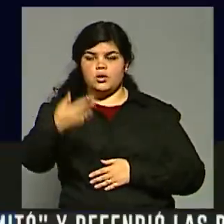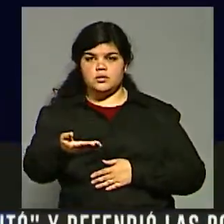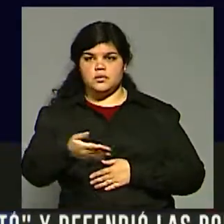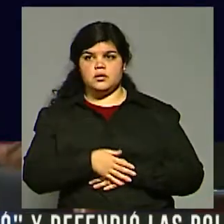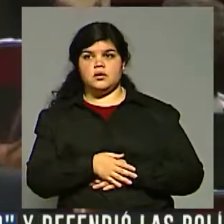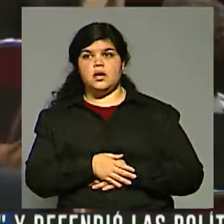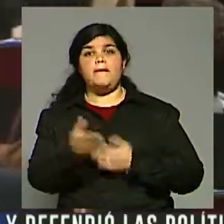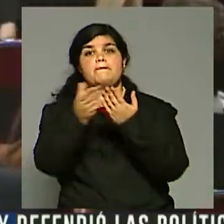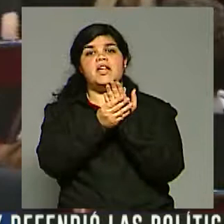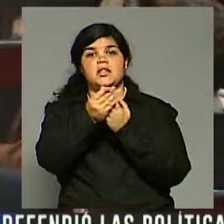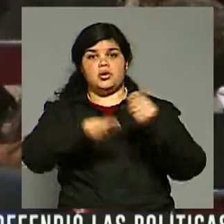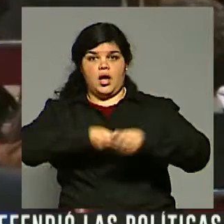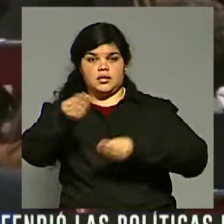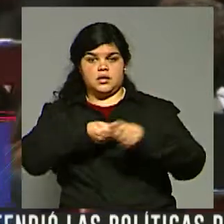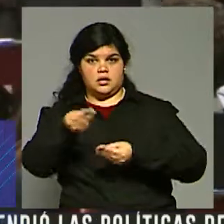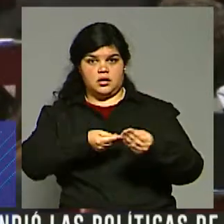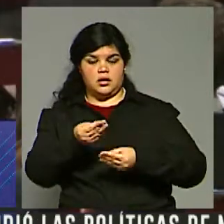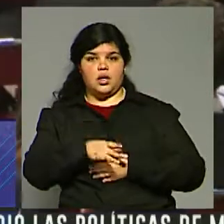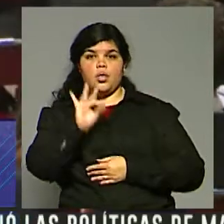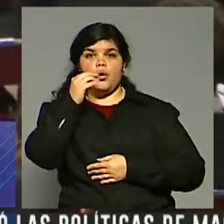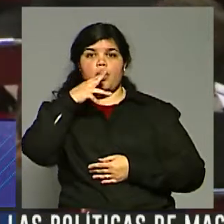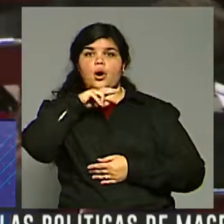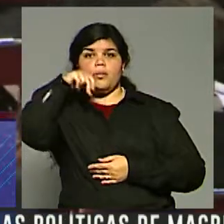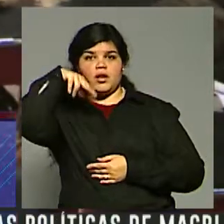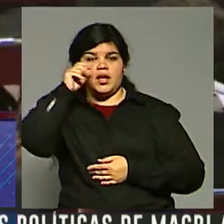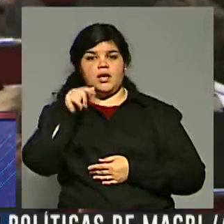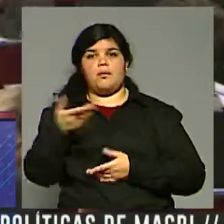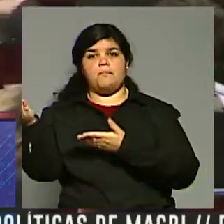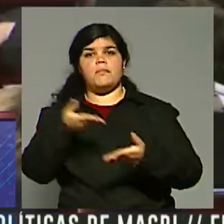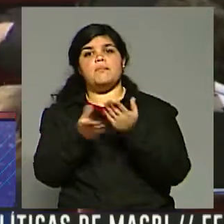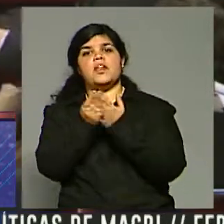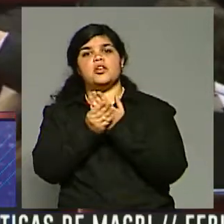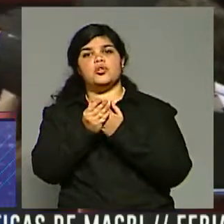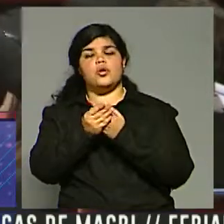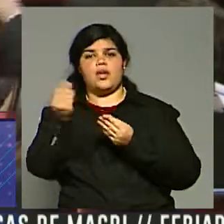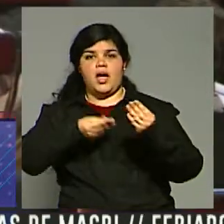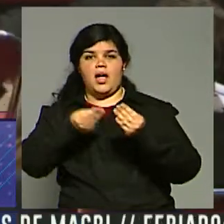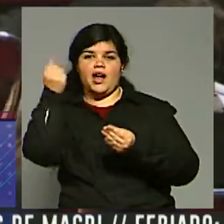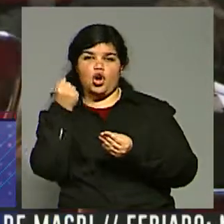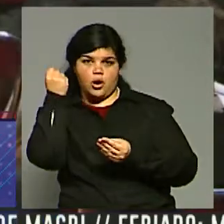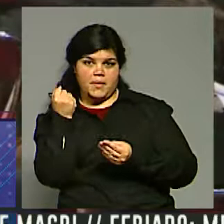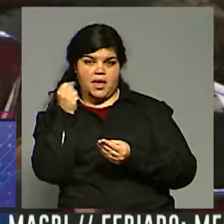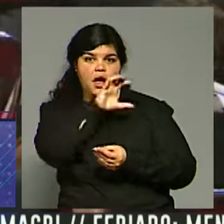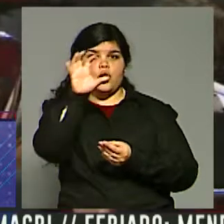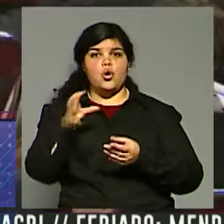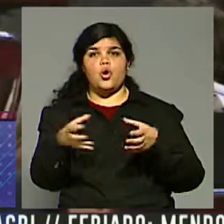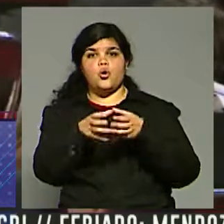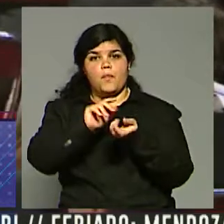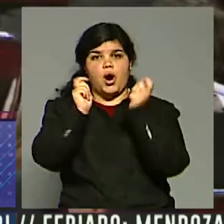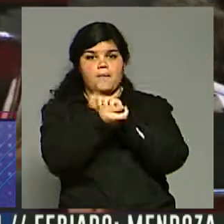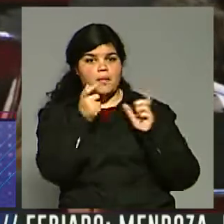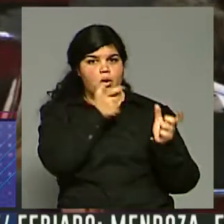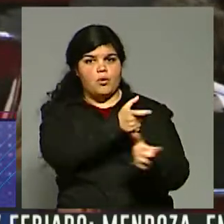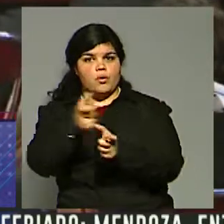el ministro de Hacienda, Nicolás Dujovne, recibió a ministros de Economía de las provincias que controla el Frente Cambiemos y dio una noticia poco